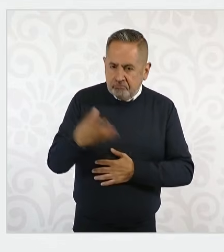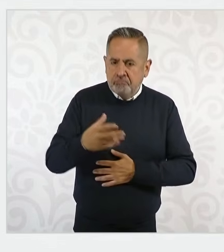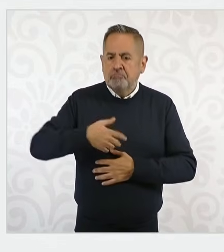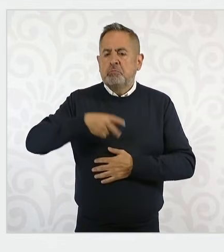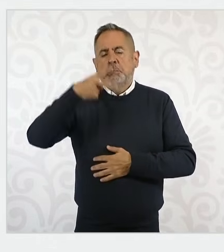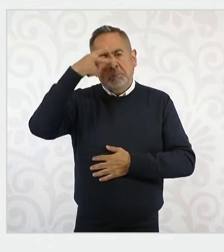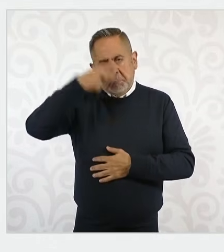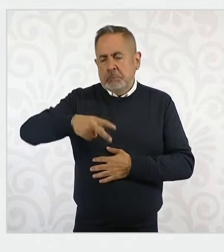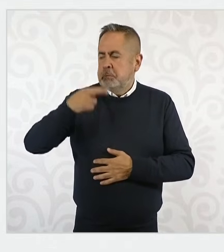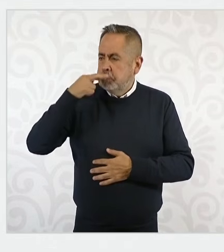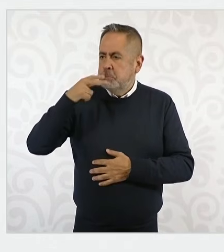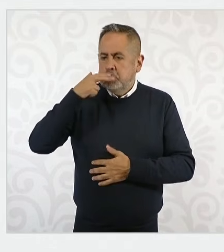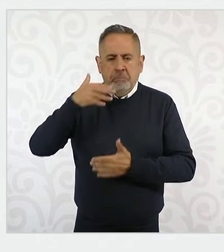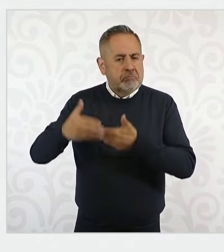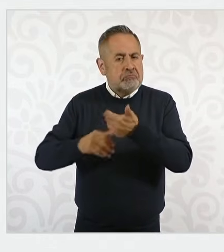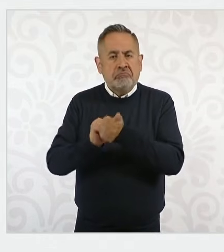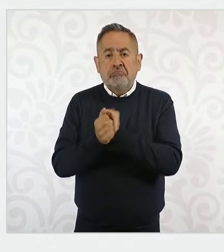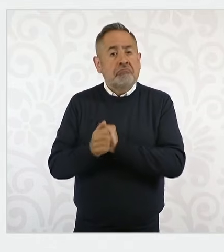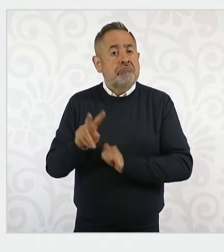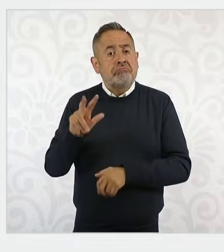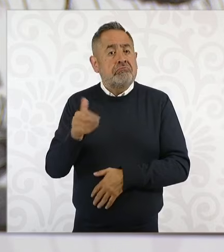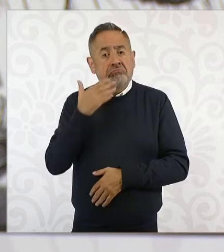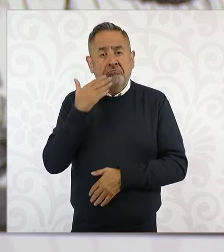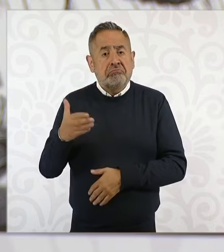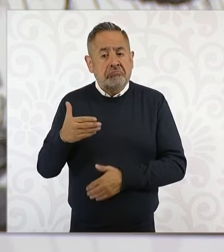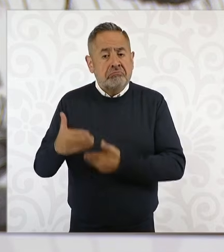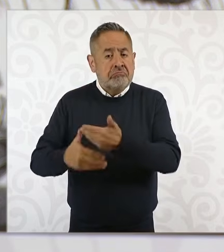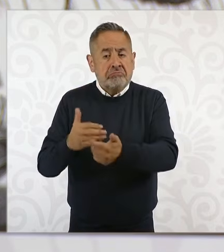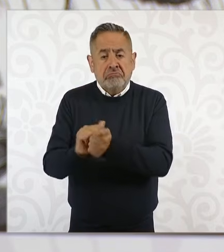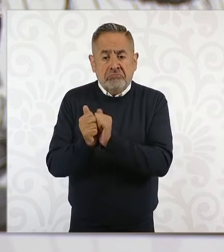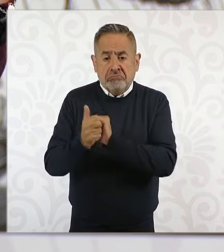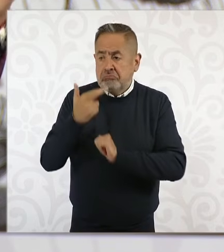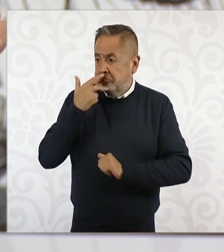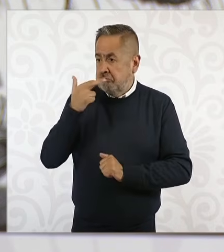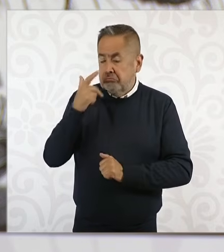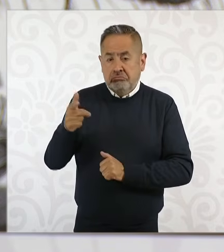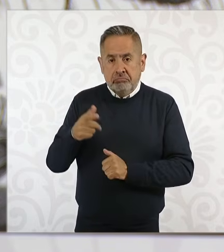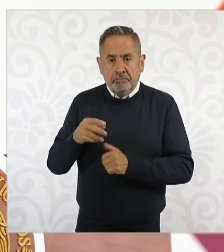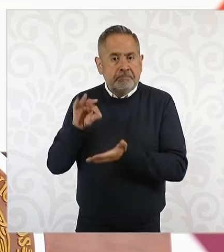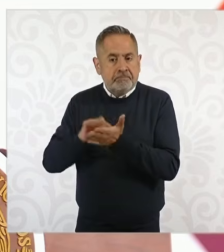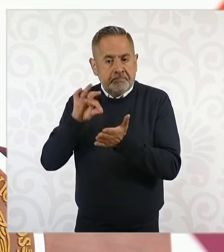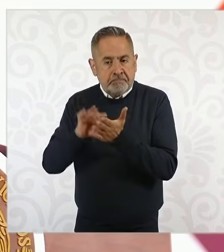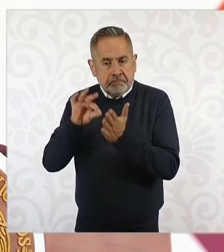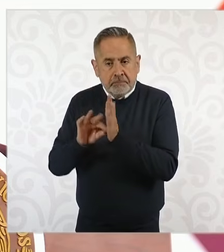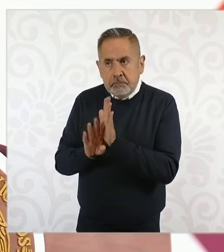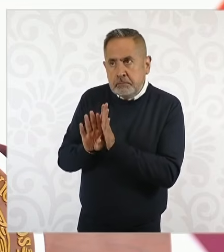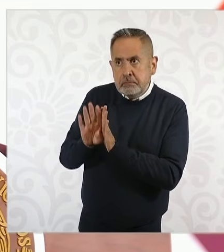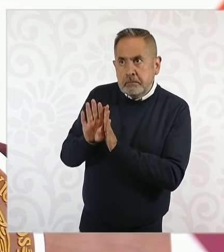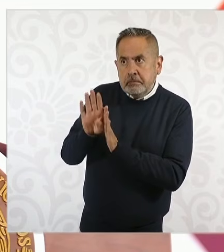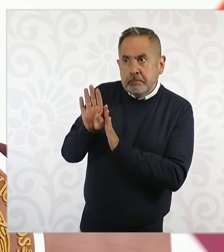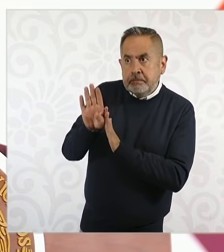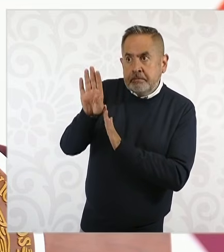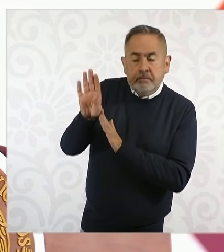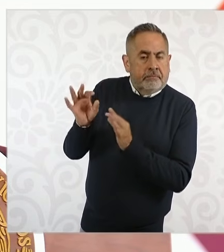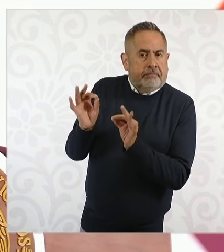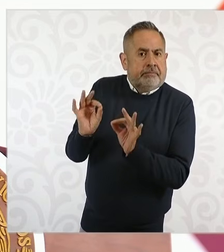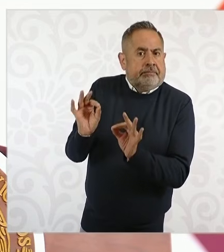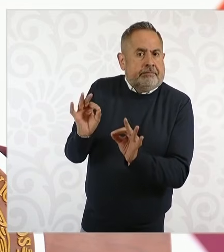bien, la gente está mejor, los grandes indicadores